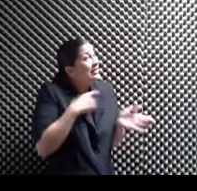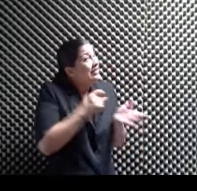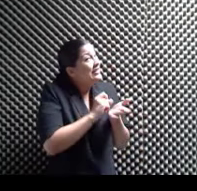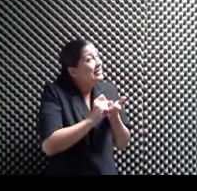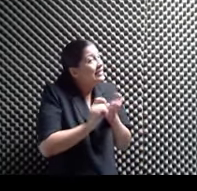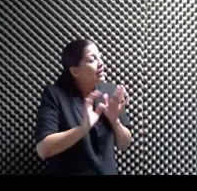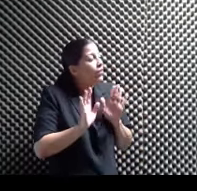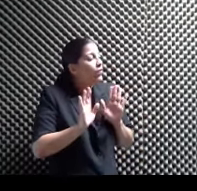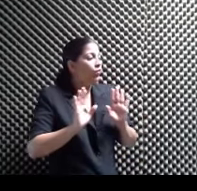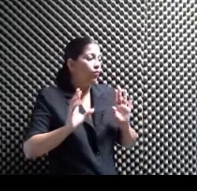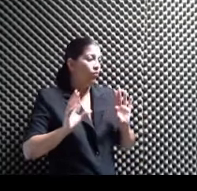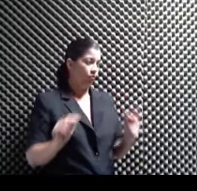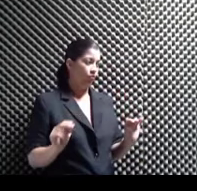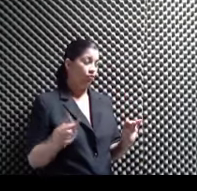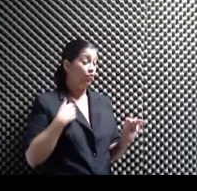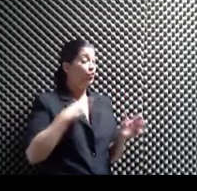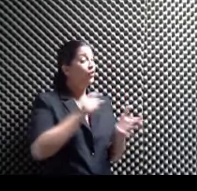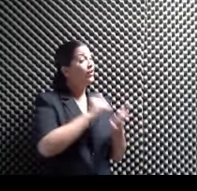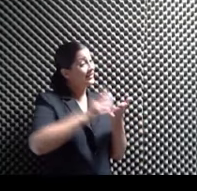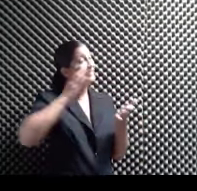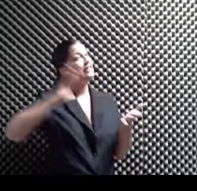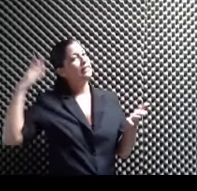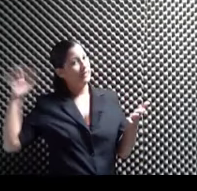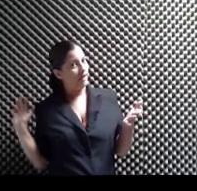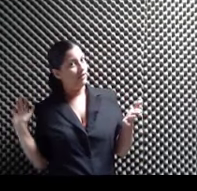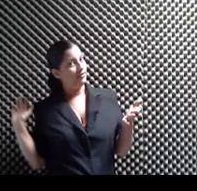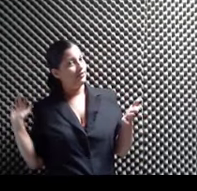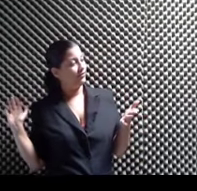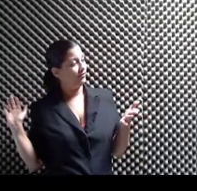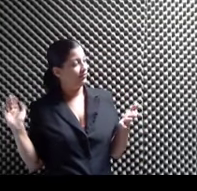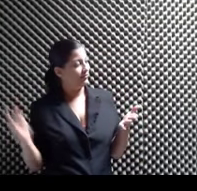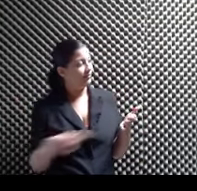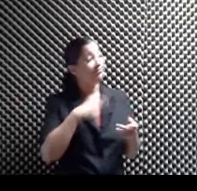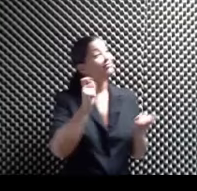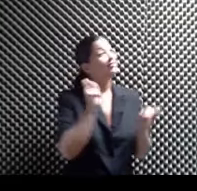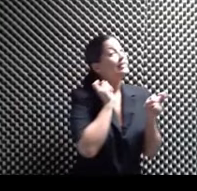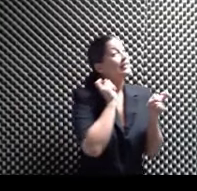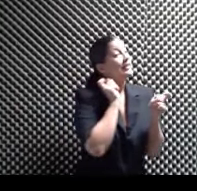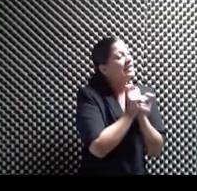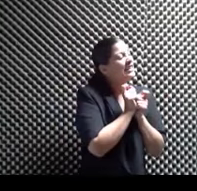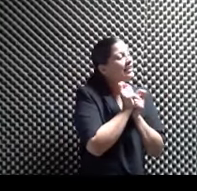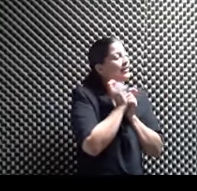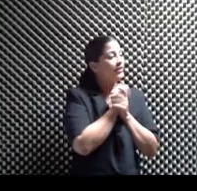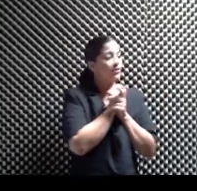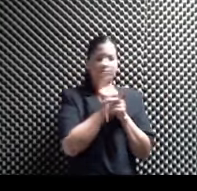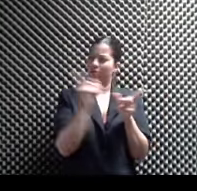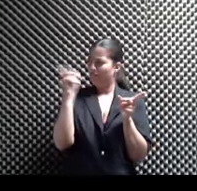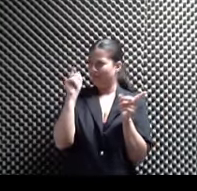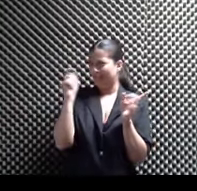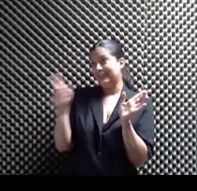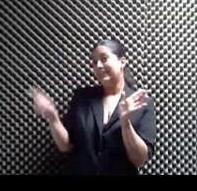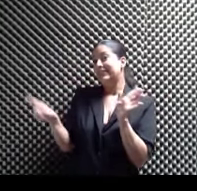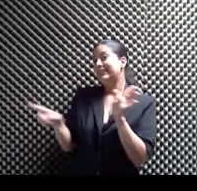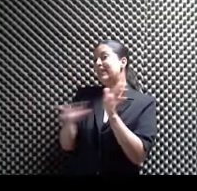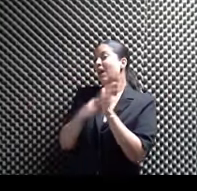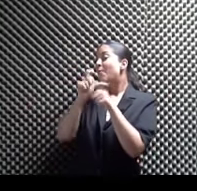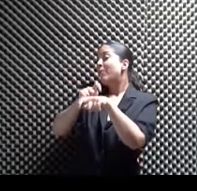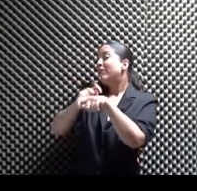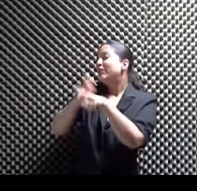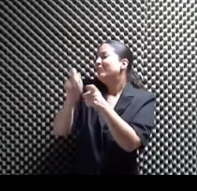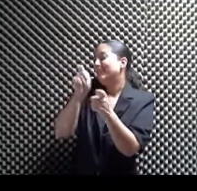He escrito Y especifico Porque Porque han sido momentos específicos En los que has tenido que funcionar